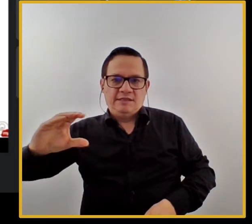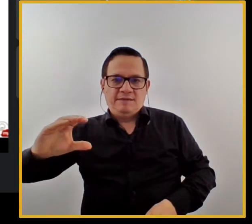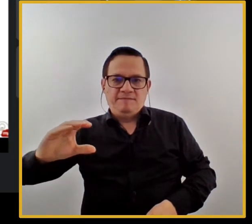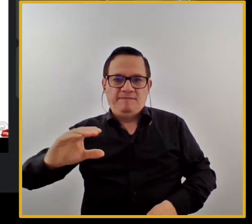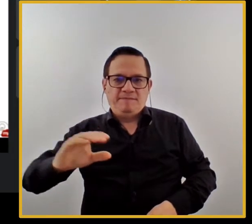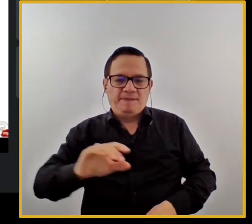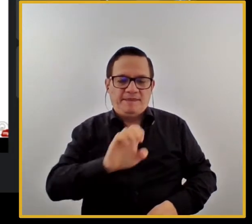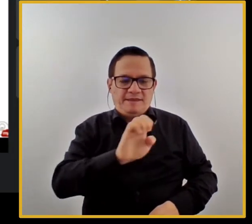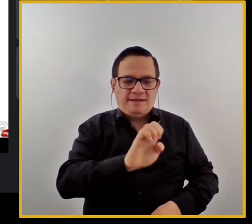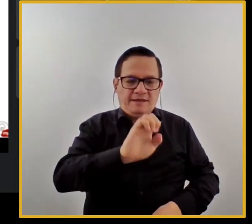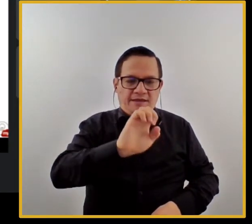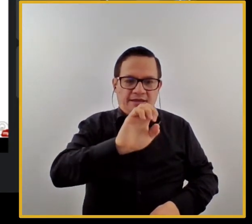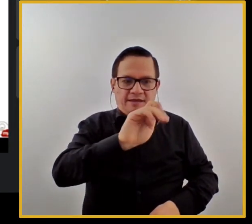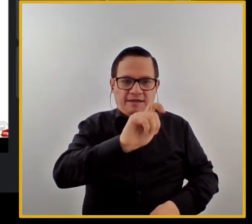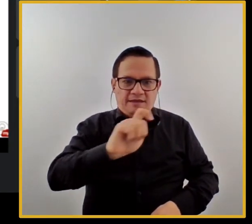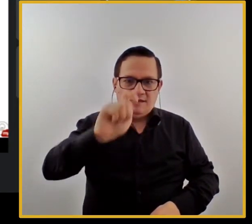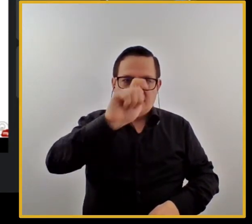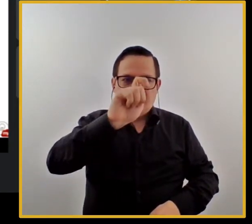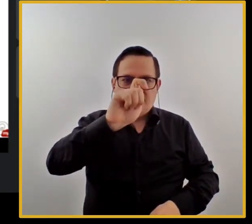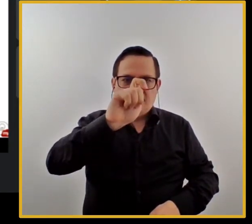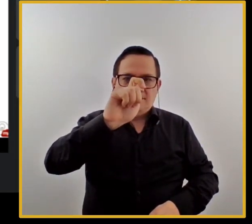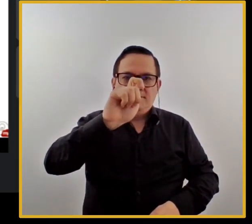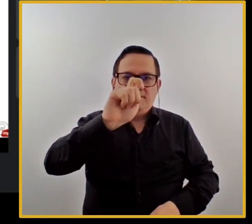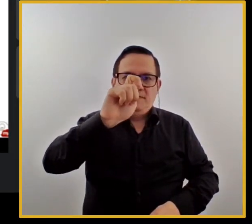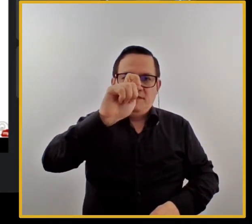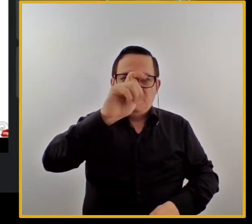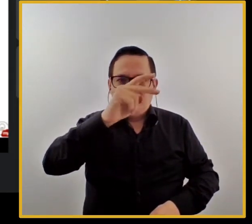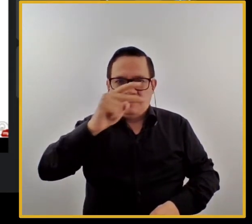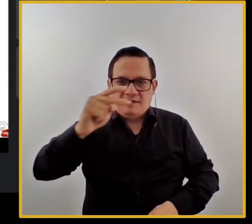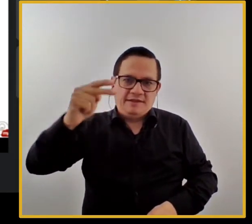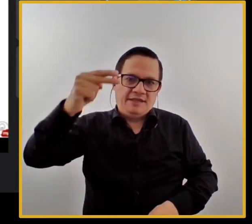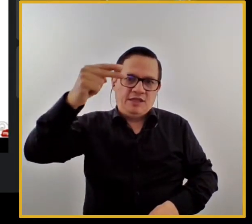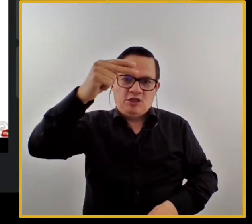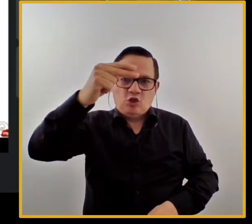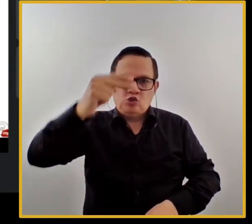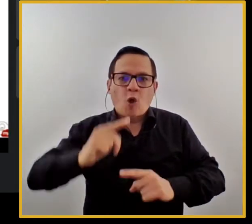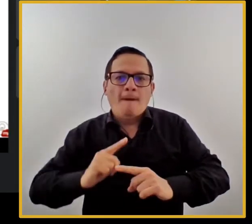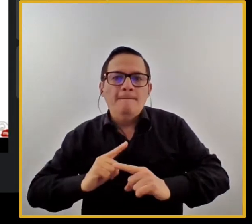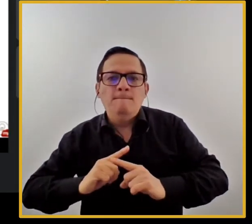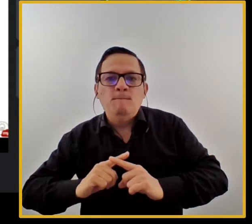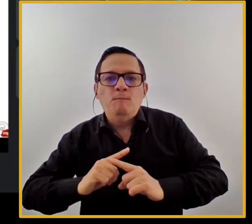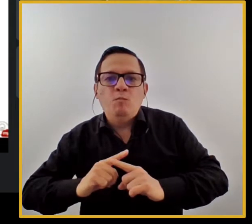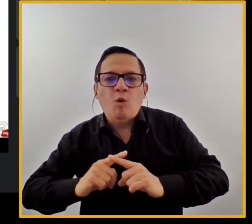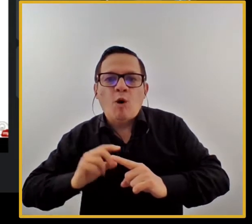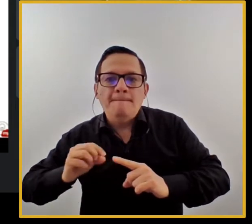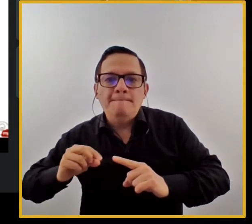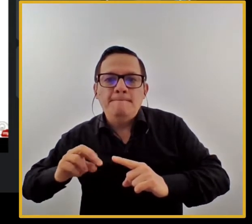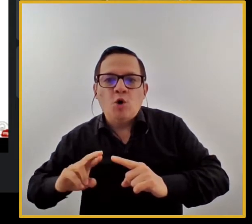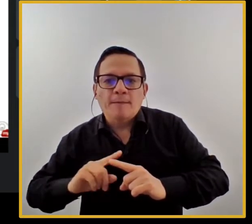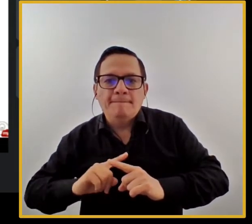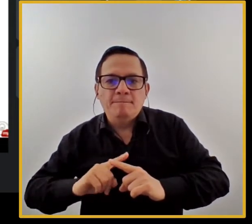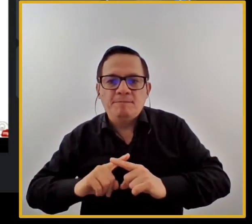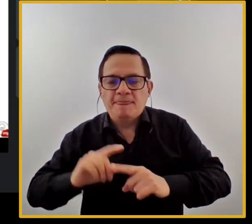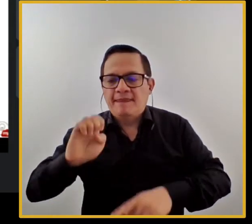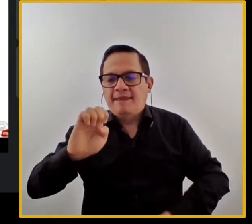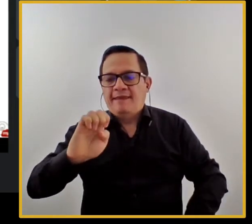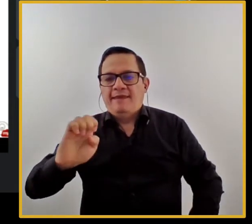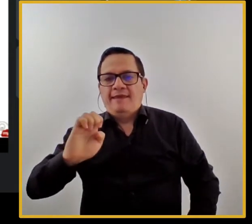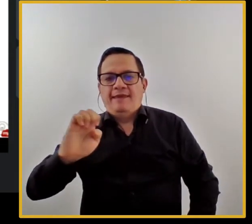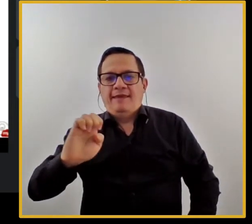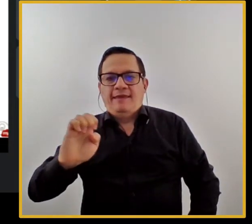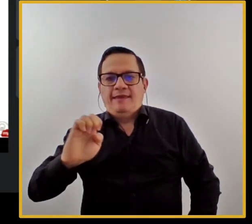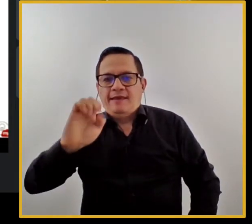logro, pues reescribir esa solución hasta donde yo pueda, pues mejorarla,